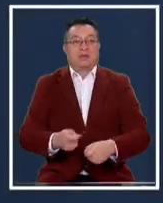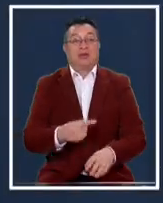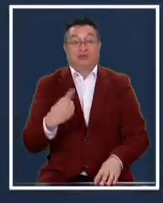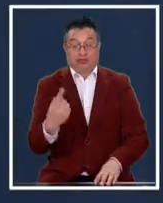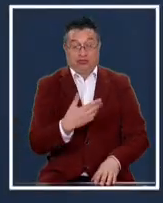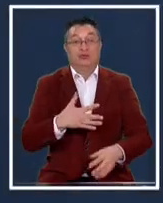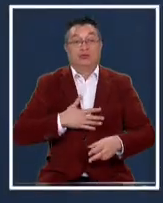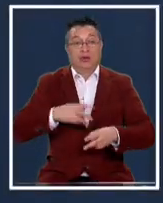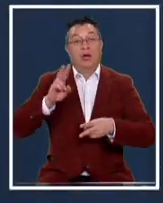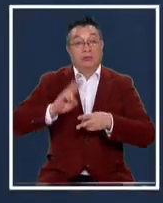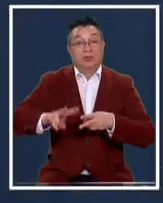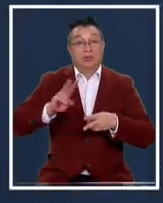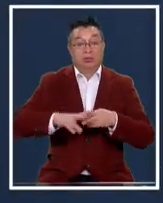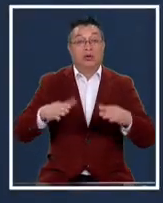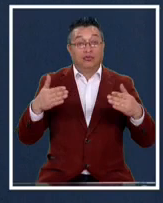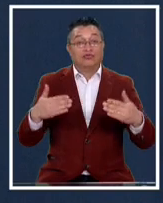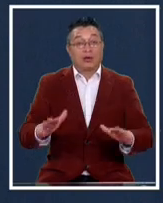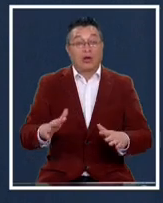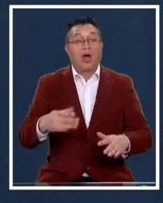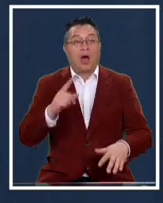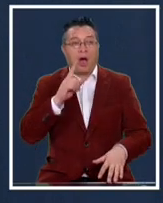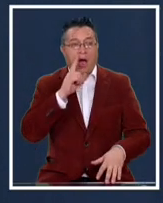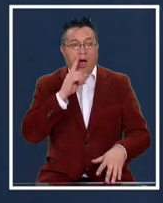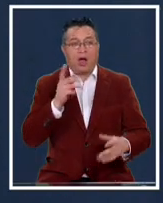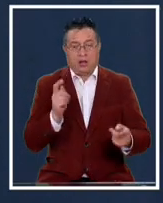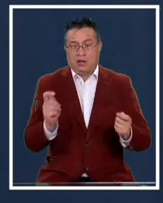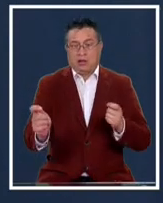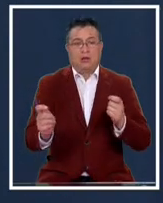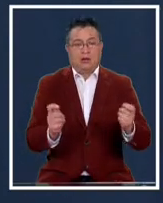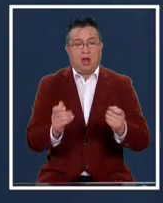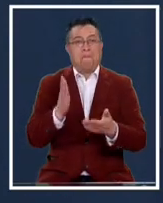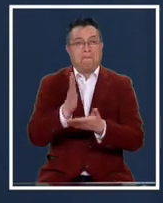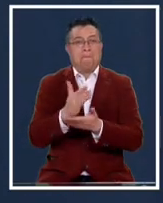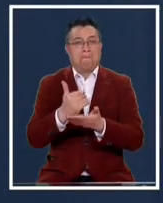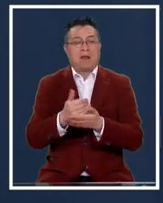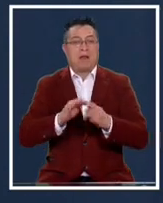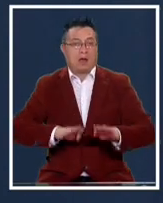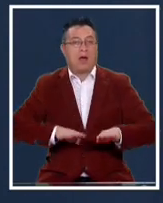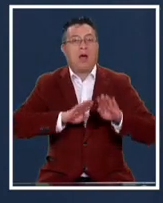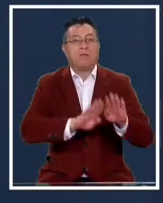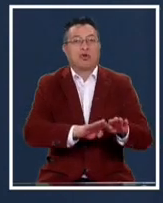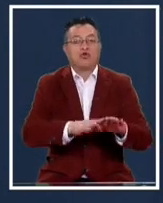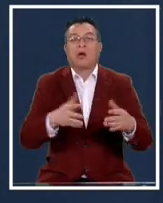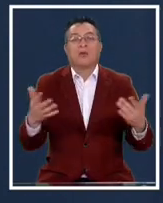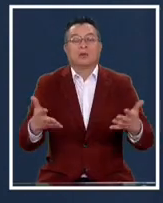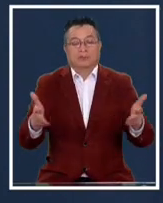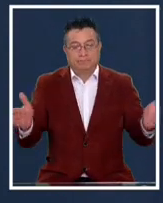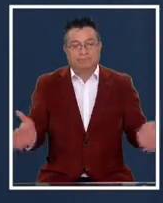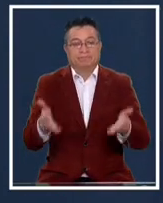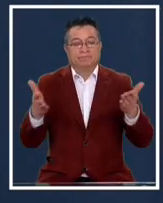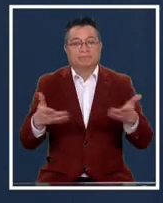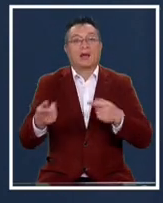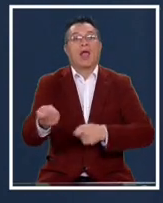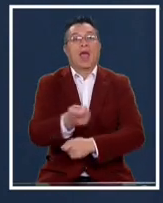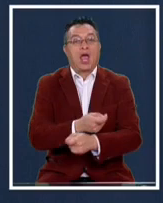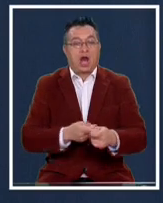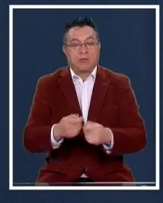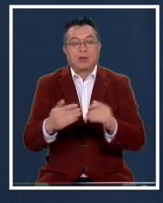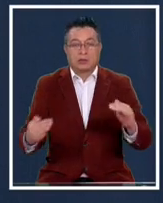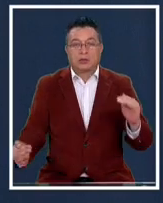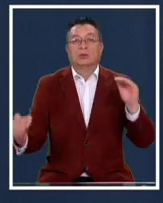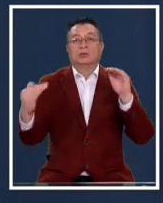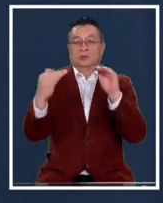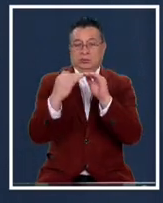estamos preparando, ya lo tenemos bastante ajustado, un plan de apoyo para la reactivación económica que coincide